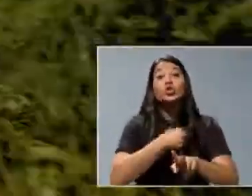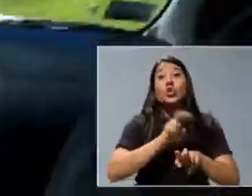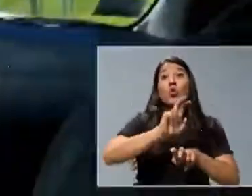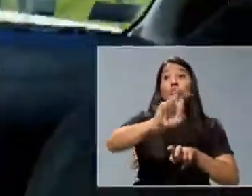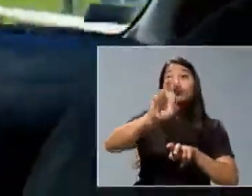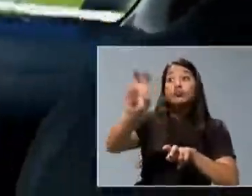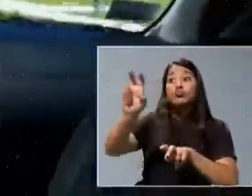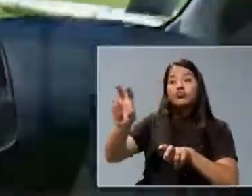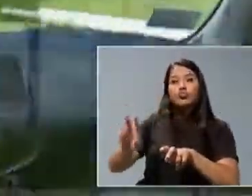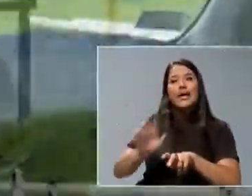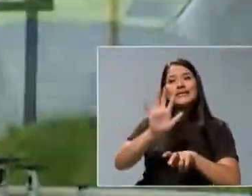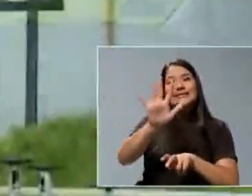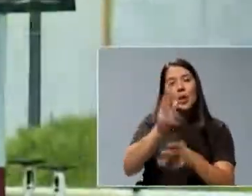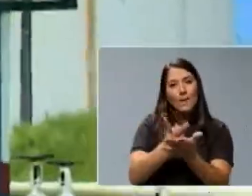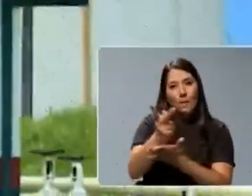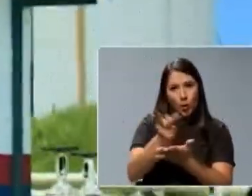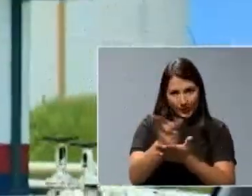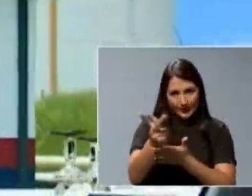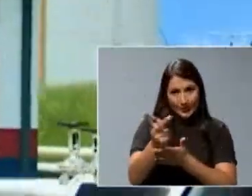poliducto.